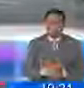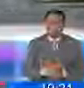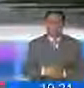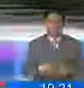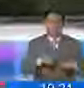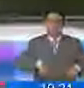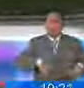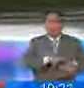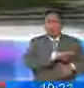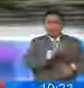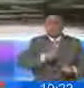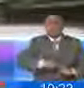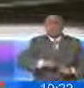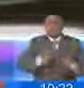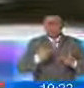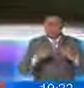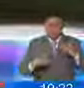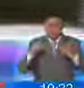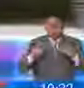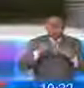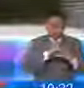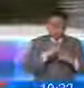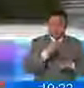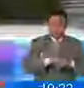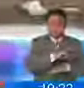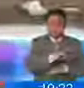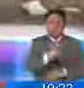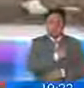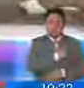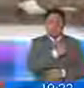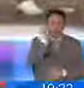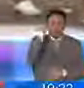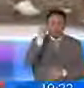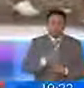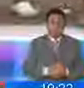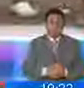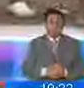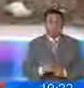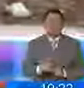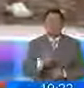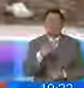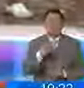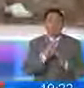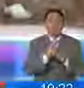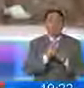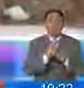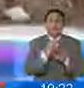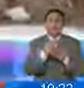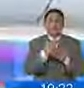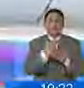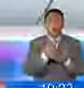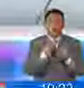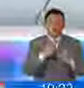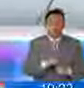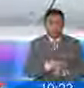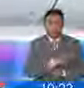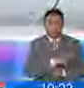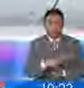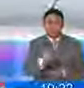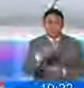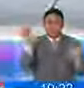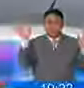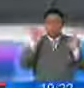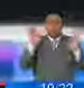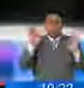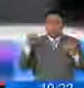con relleno es debido a la iniciativa propia. Ese trabajo de vecinos les ha permitido llevar hasta la energía